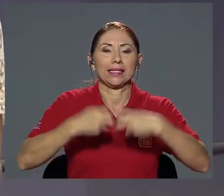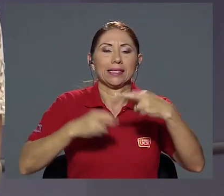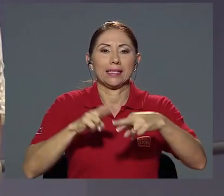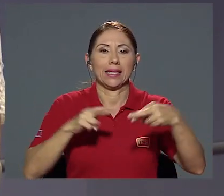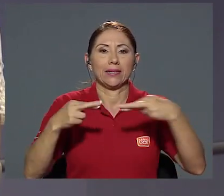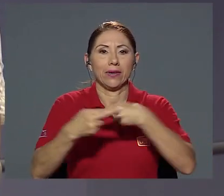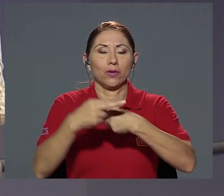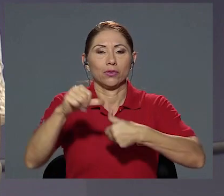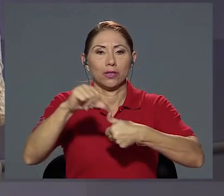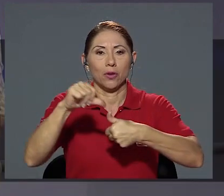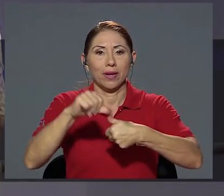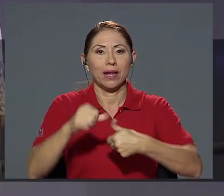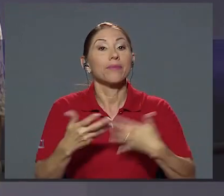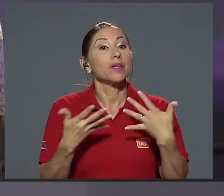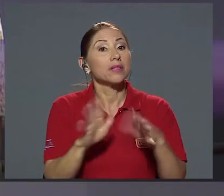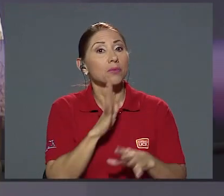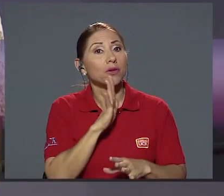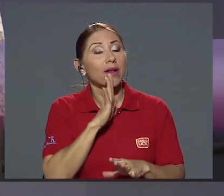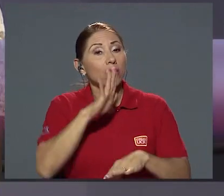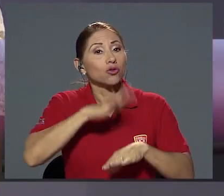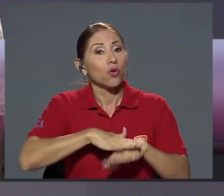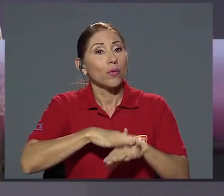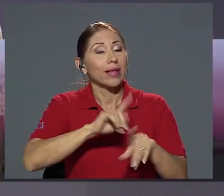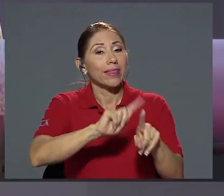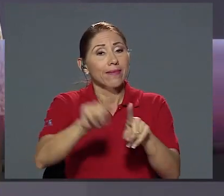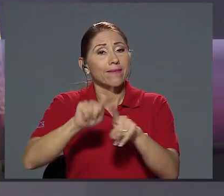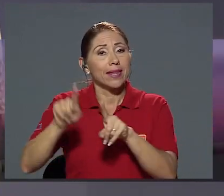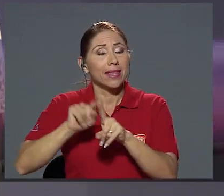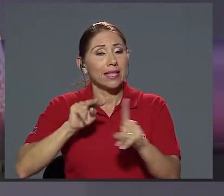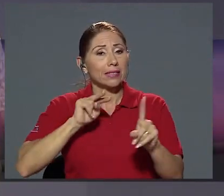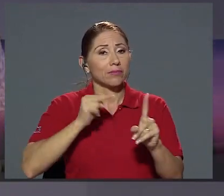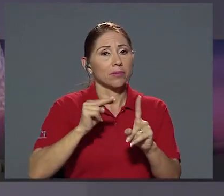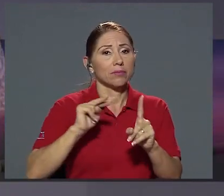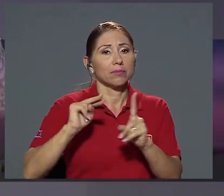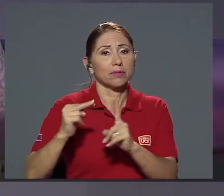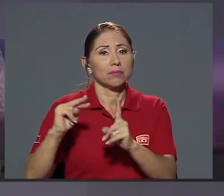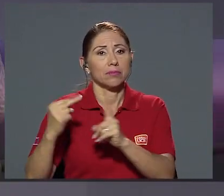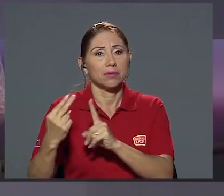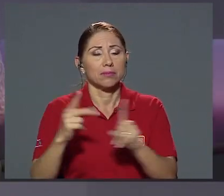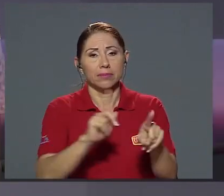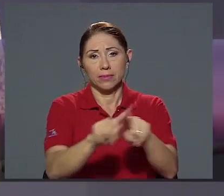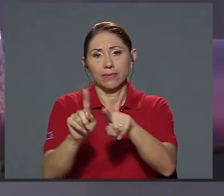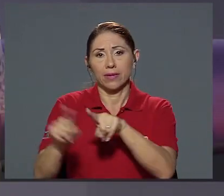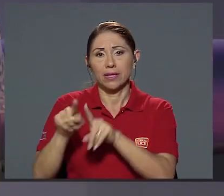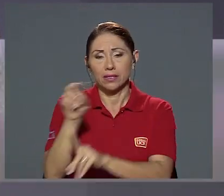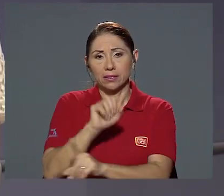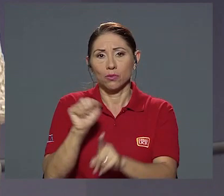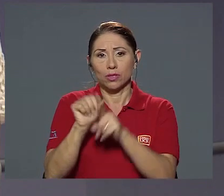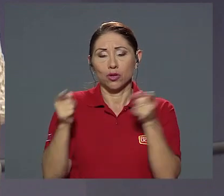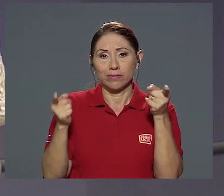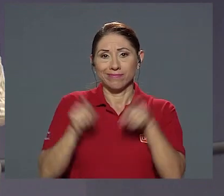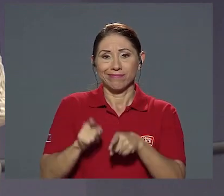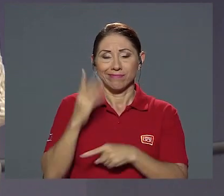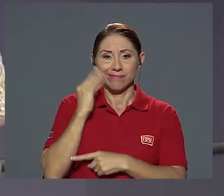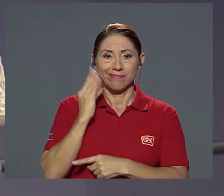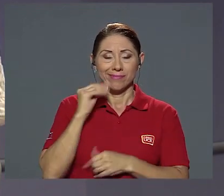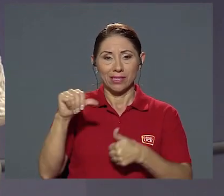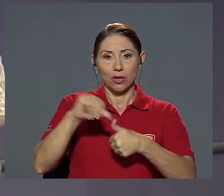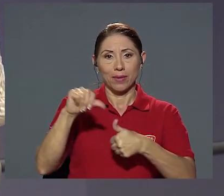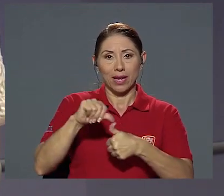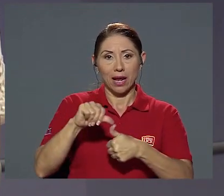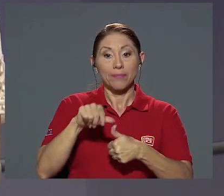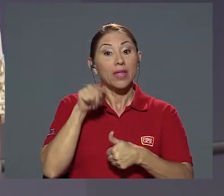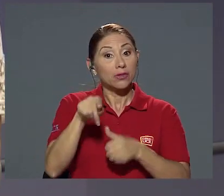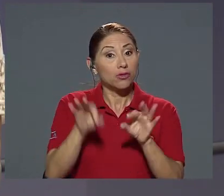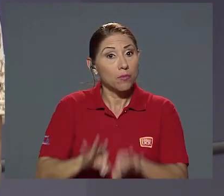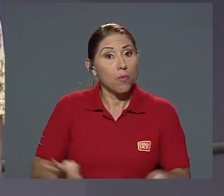Hemos hablado de los diferentes aristas sobre las diferentes situaciones que estamos experimentando en Centroamérica que nos competen a todos y a